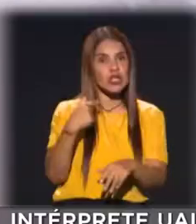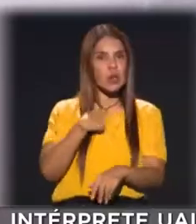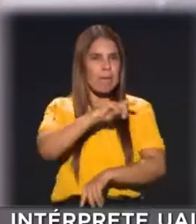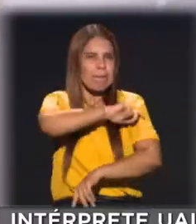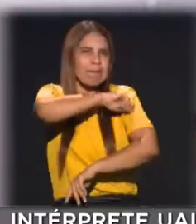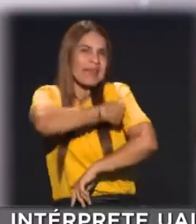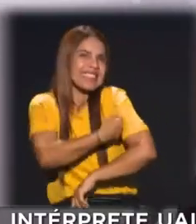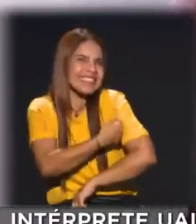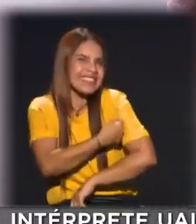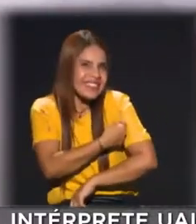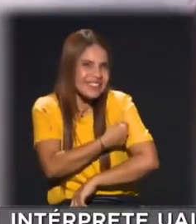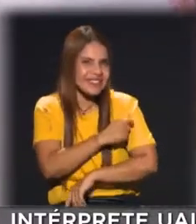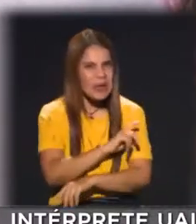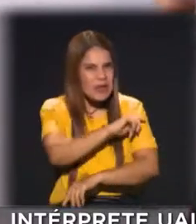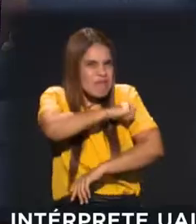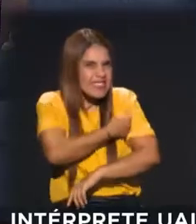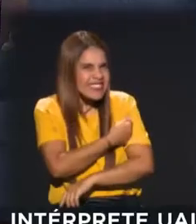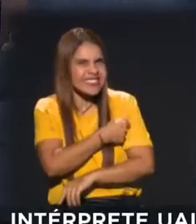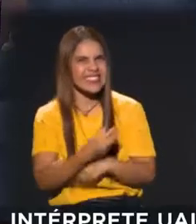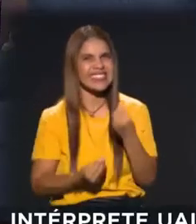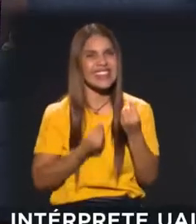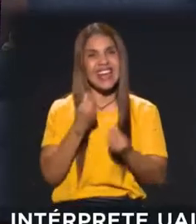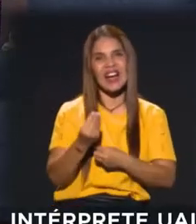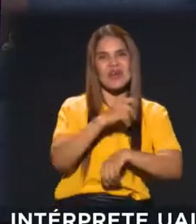¿Cómo? Pega un pellizco. ¡Ay!